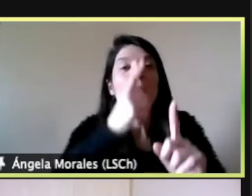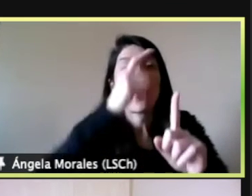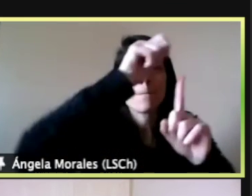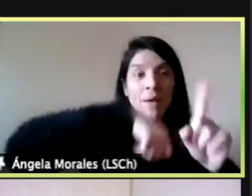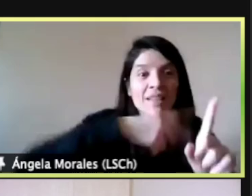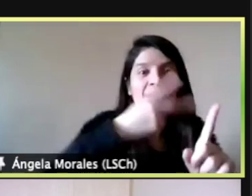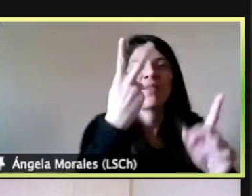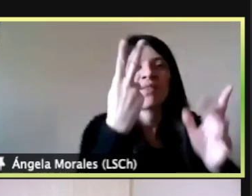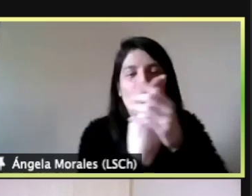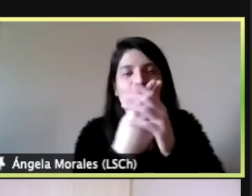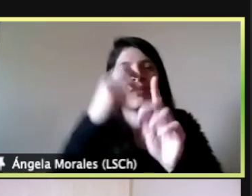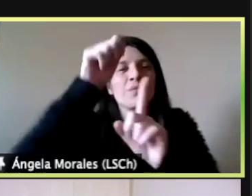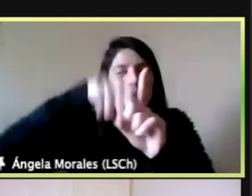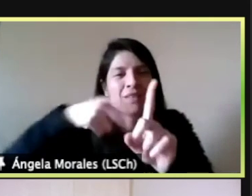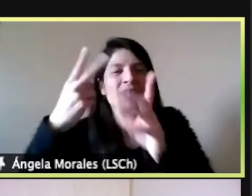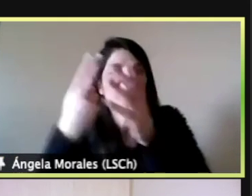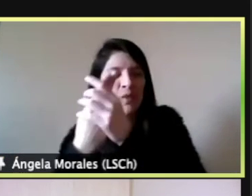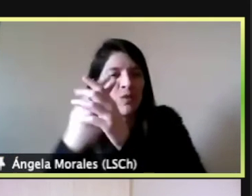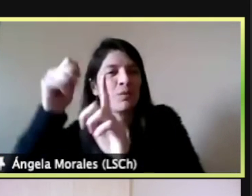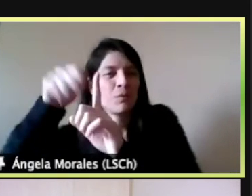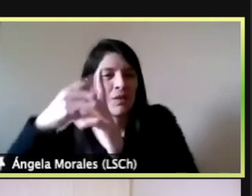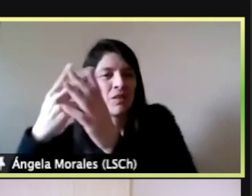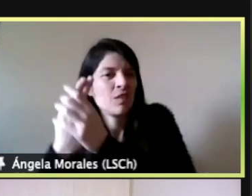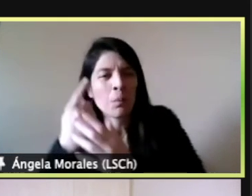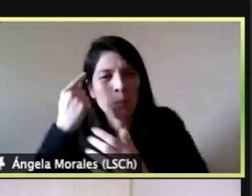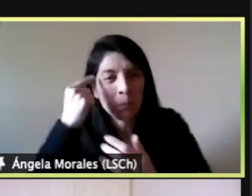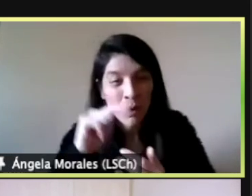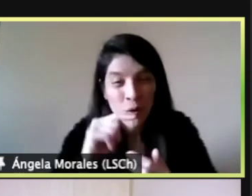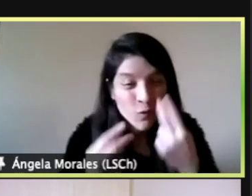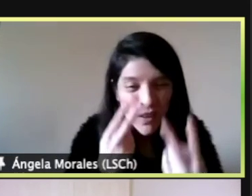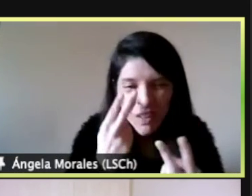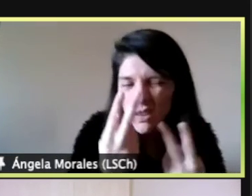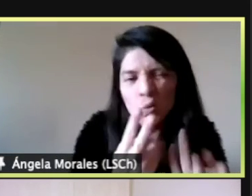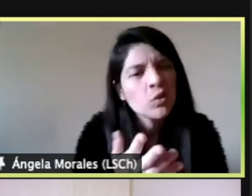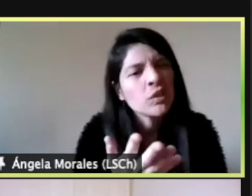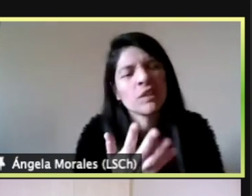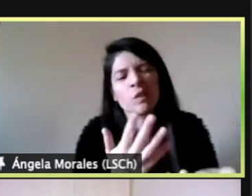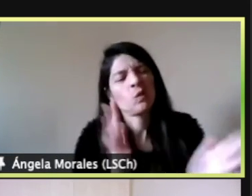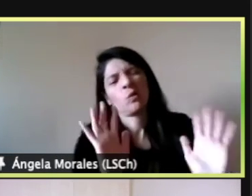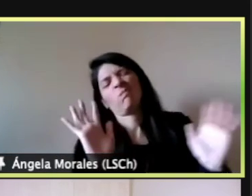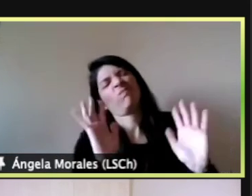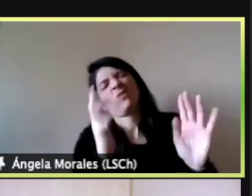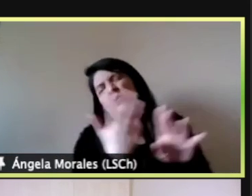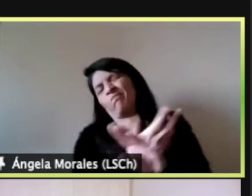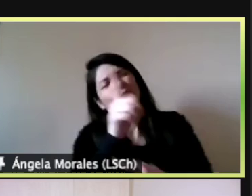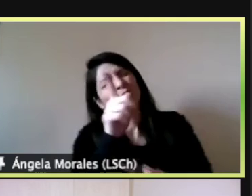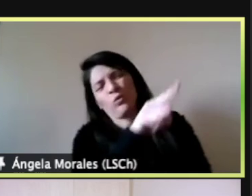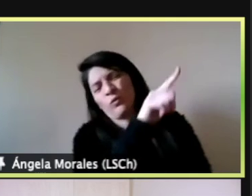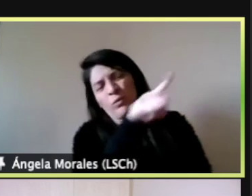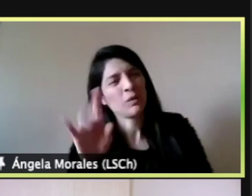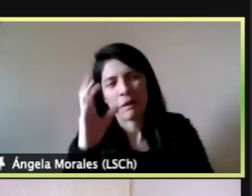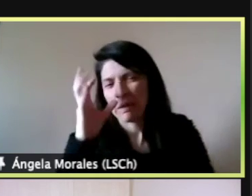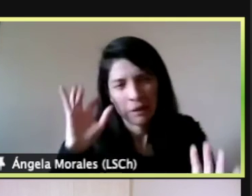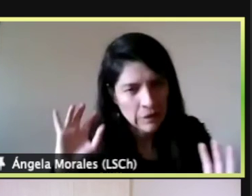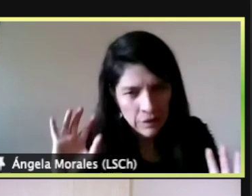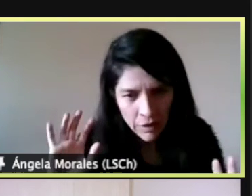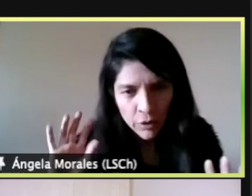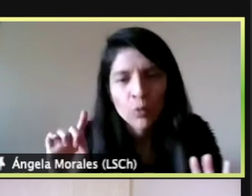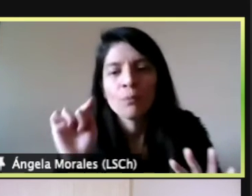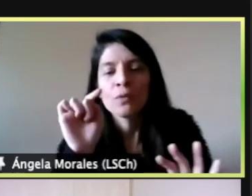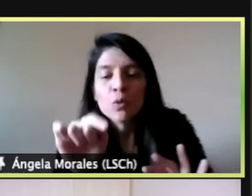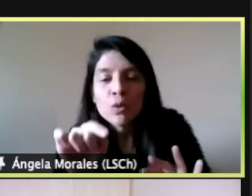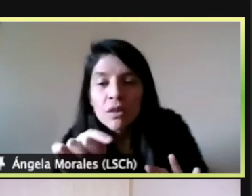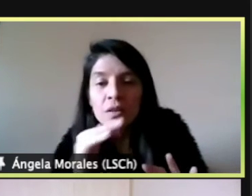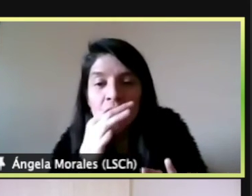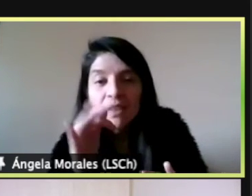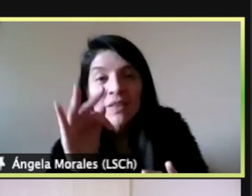sirve mucho, no lo logro entender. Entonces, aquí aparece esta parte que se llama filtros. Entonces